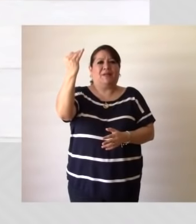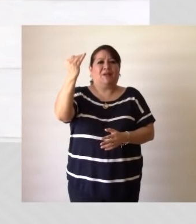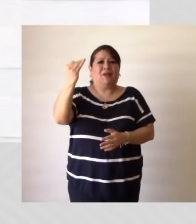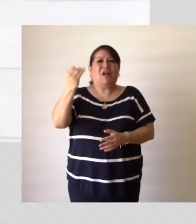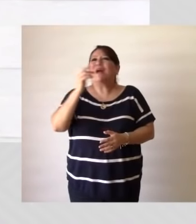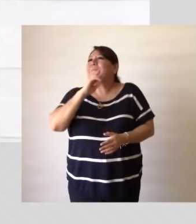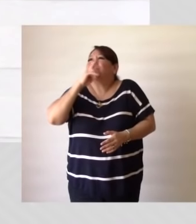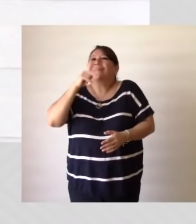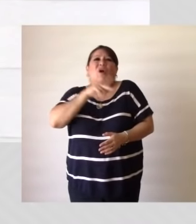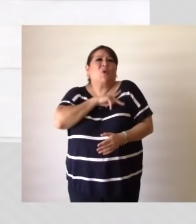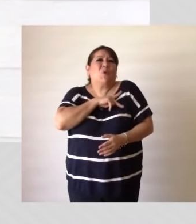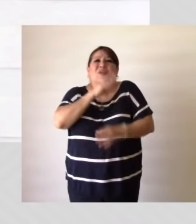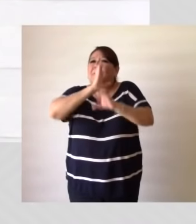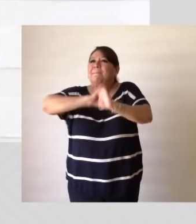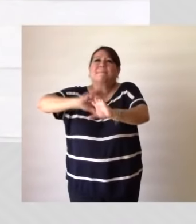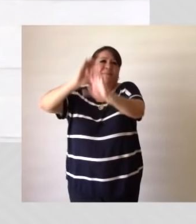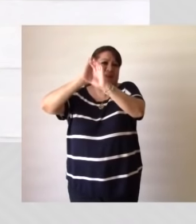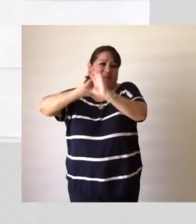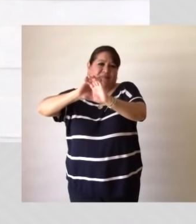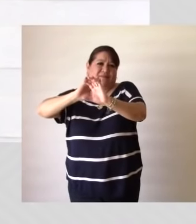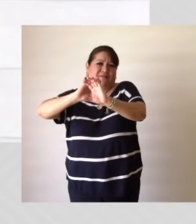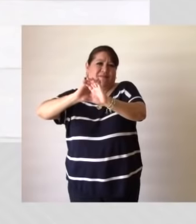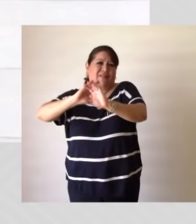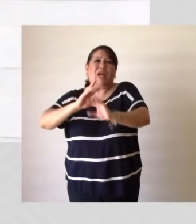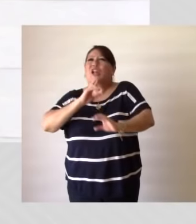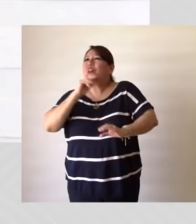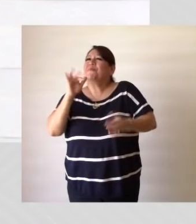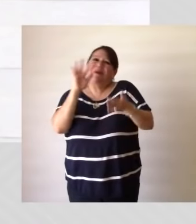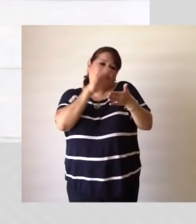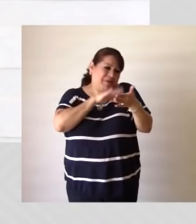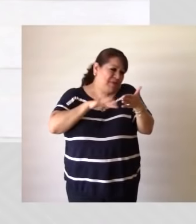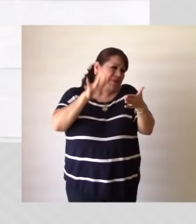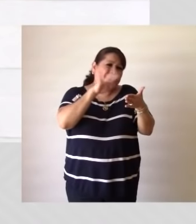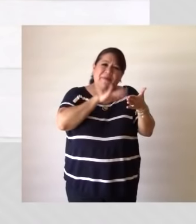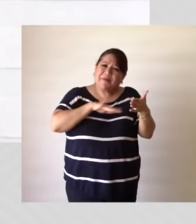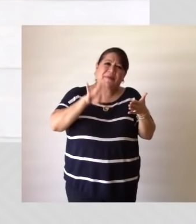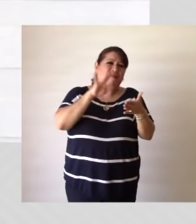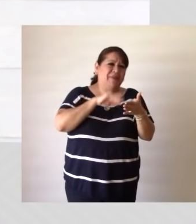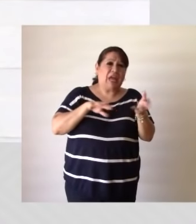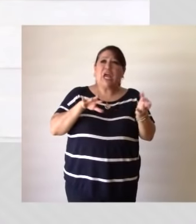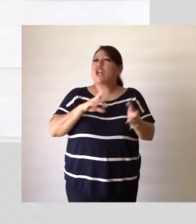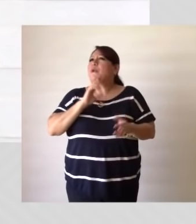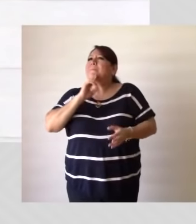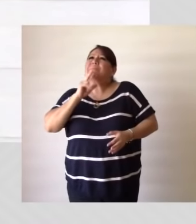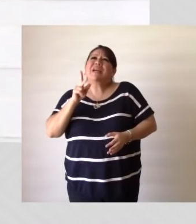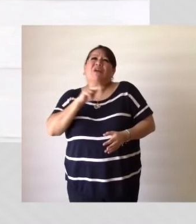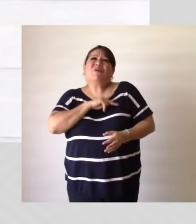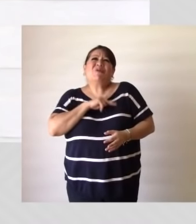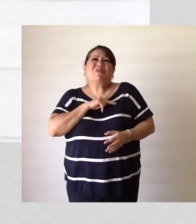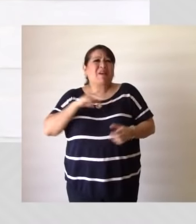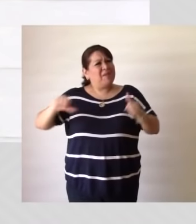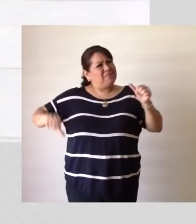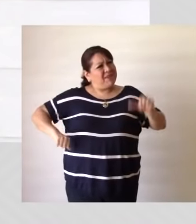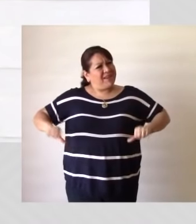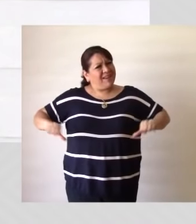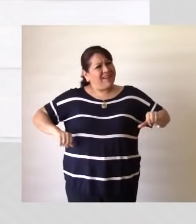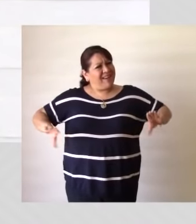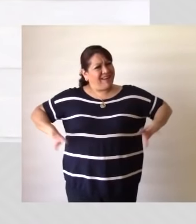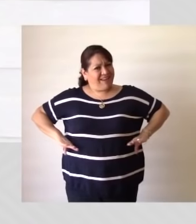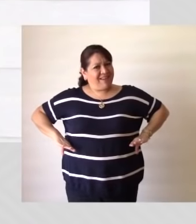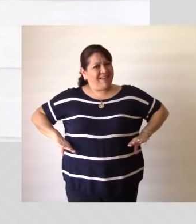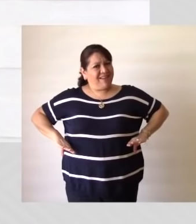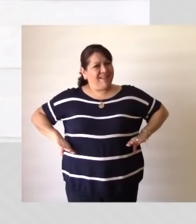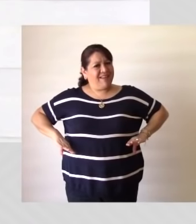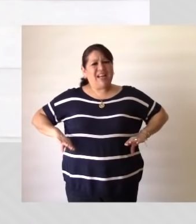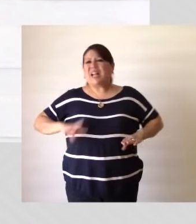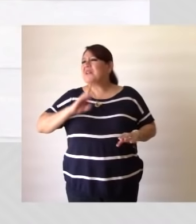nuestra lectura bíblica lo mejor de nuestras actitudes lo mejor que tenemos que sea para